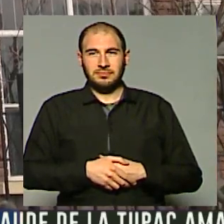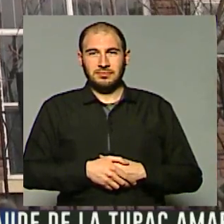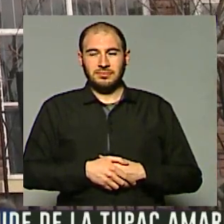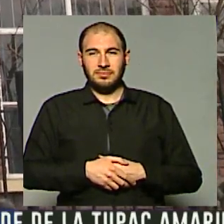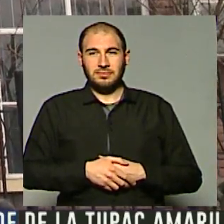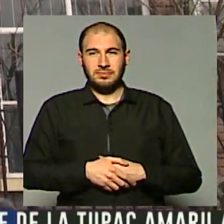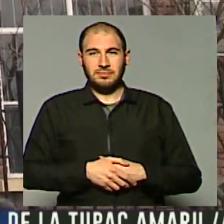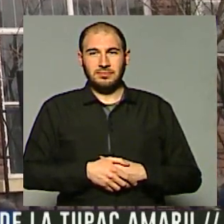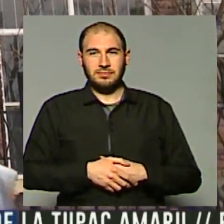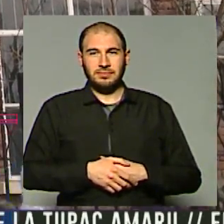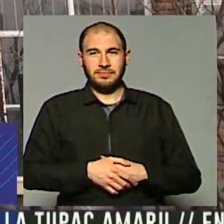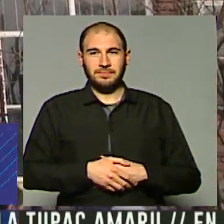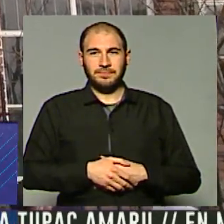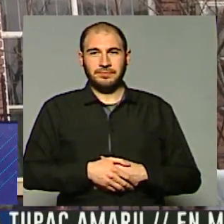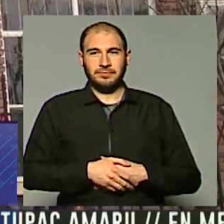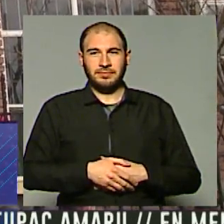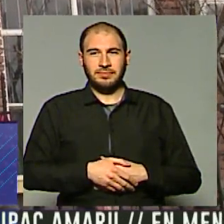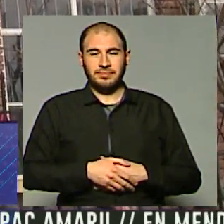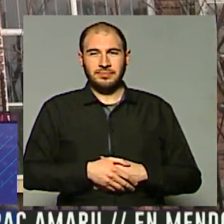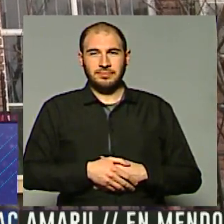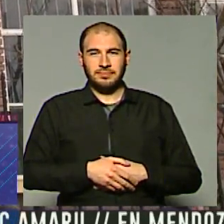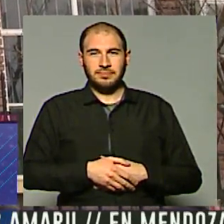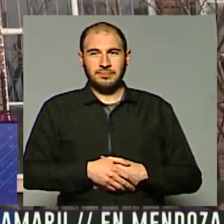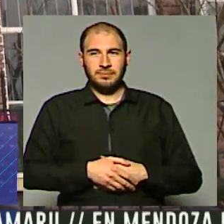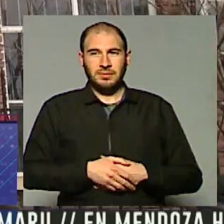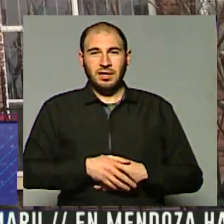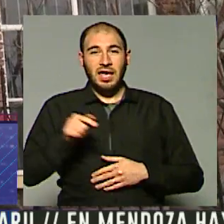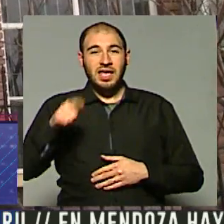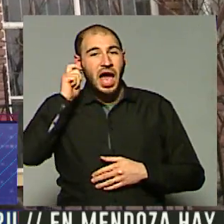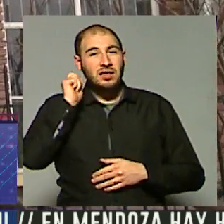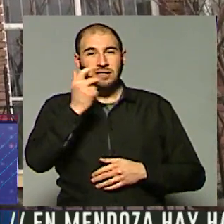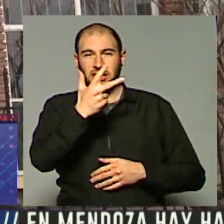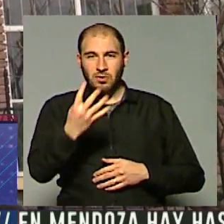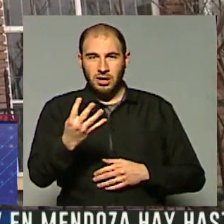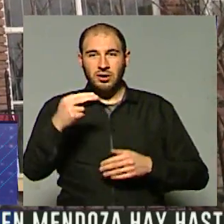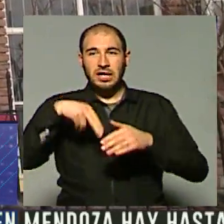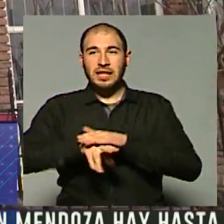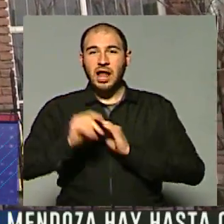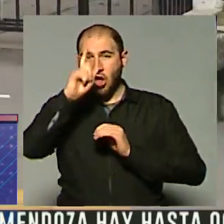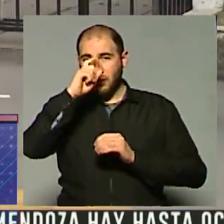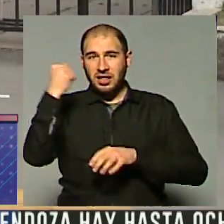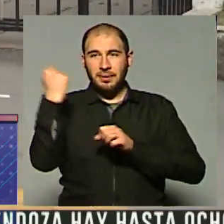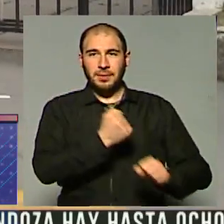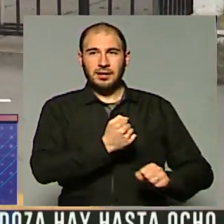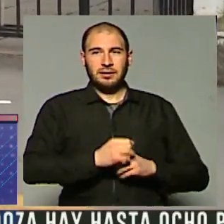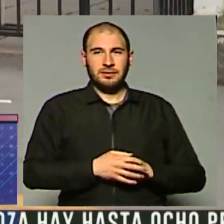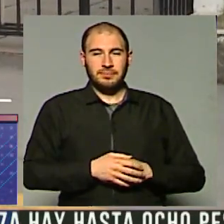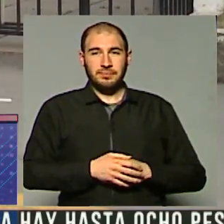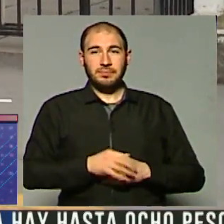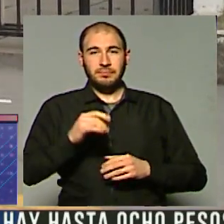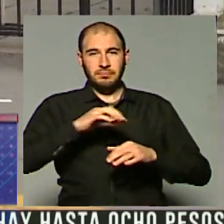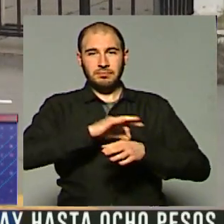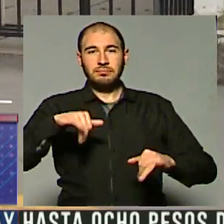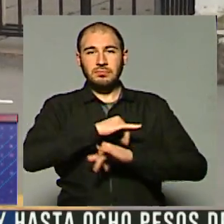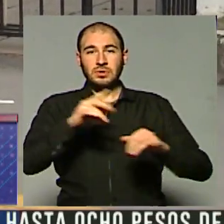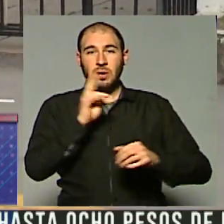Una mujer en terapia intensiva luego de un aborto. Tiene 34 años y está internada en el Hospital Lago Maggiore. Los médicos informaron